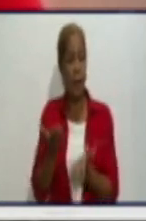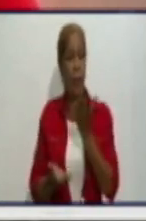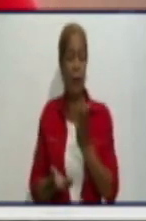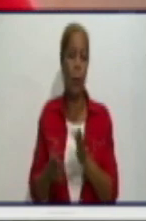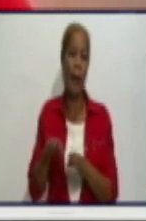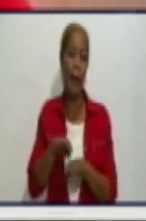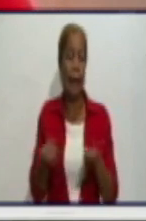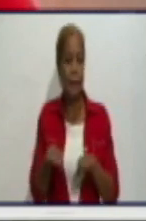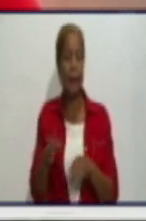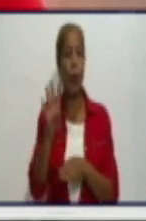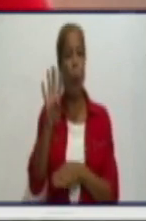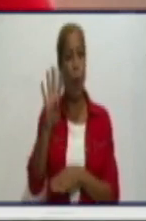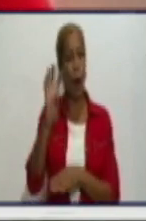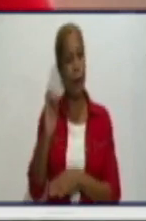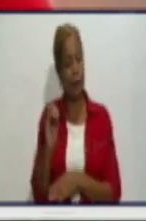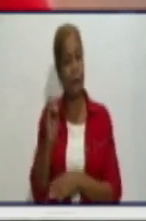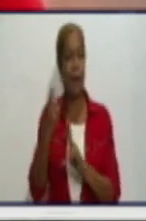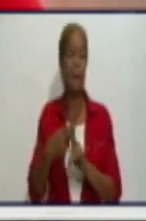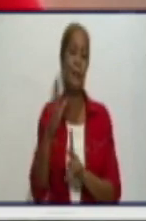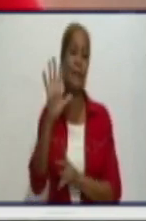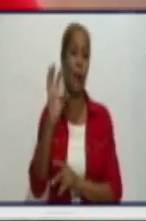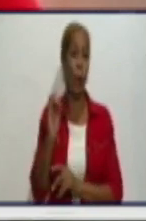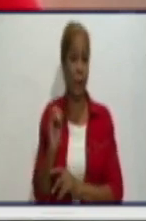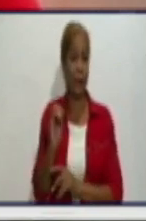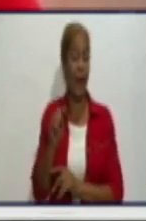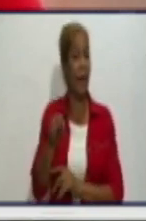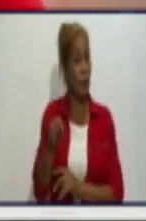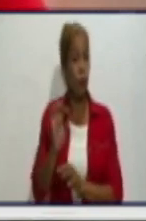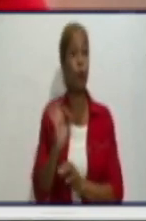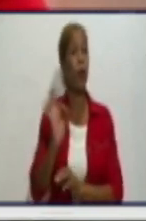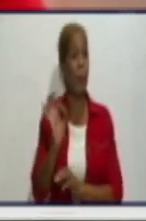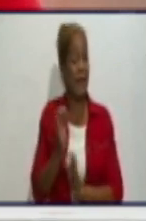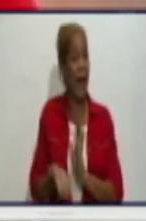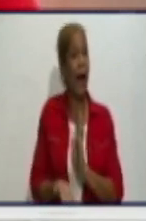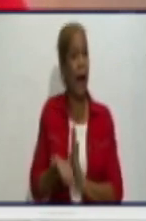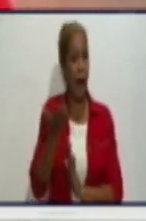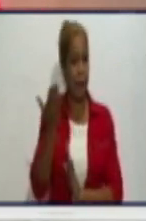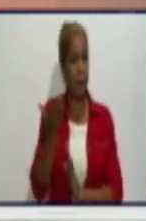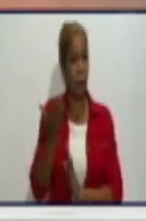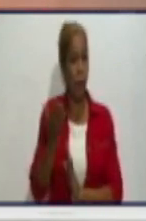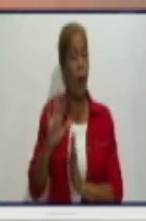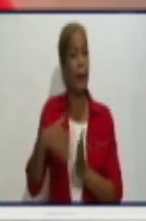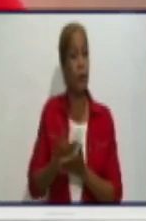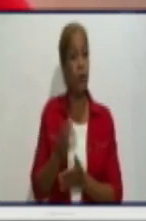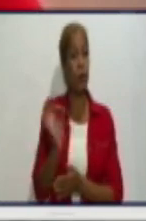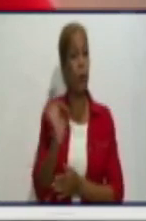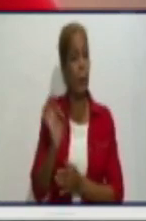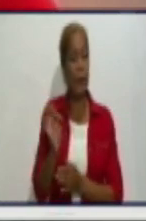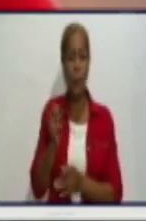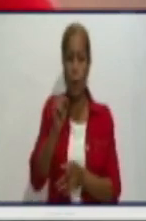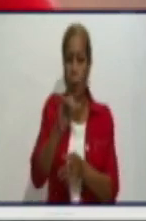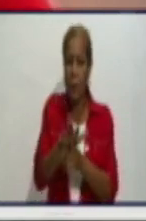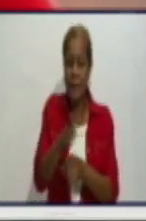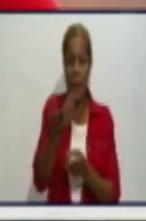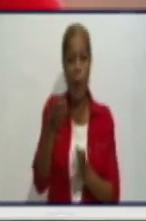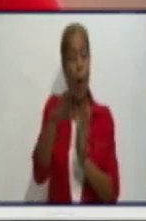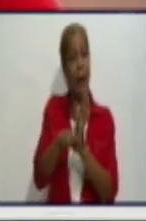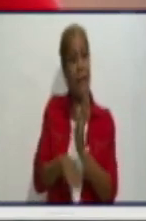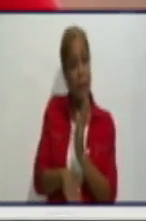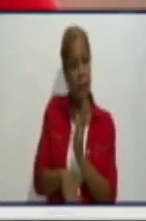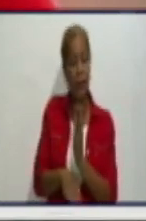50 casos es una meseta alta es decir que no no no hemos comenzado a descender como como casos